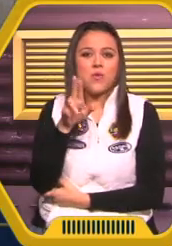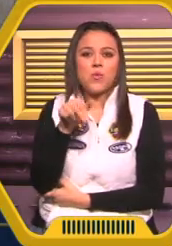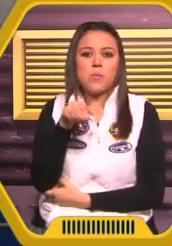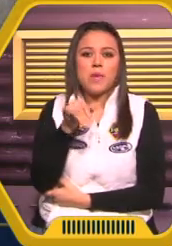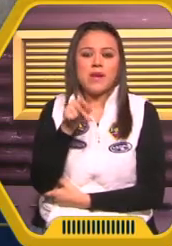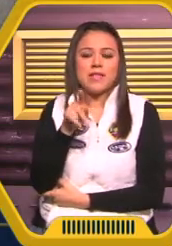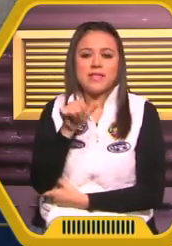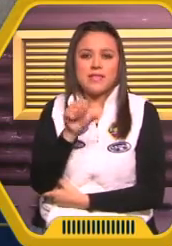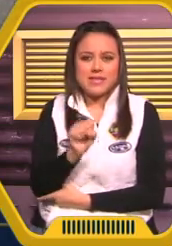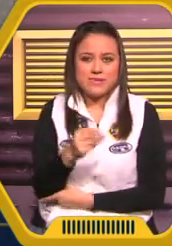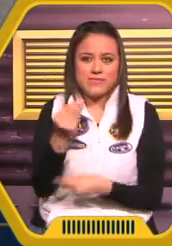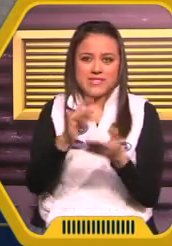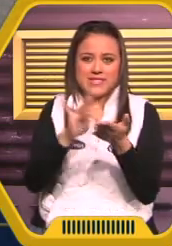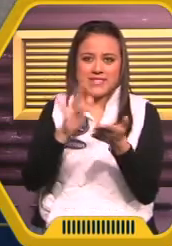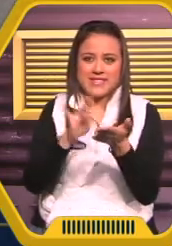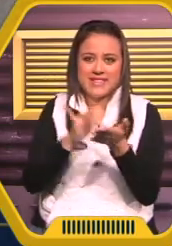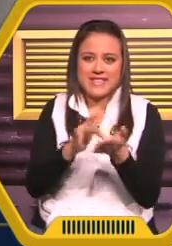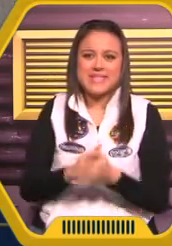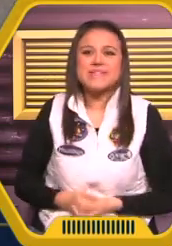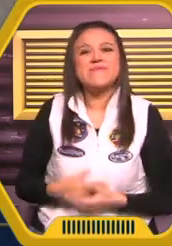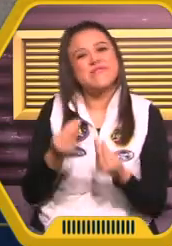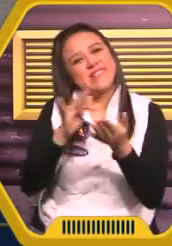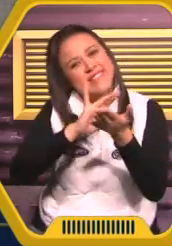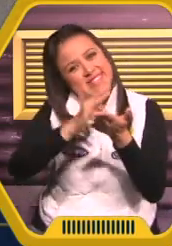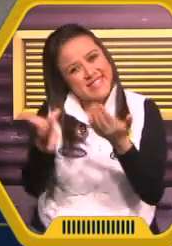Humanitas. Muchísimas gracias.